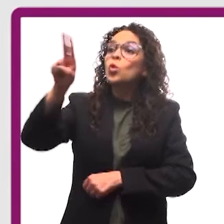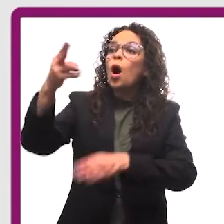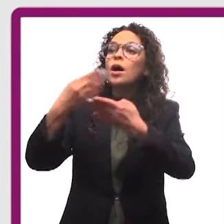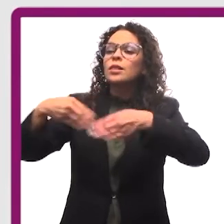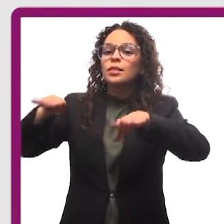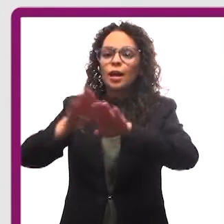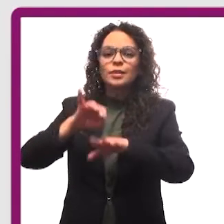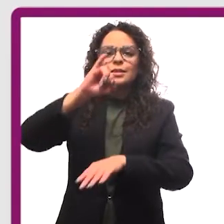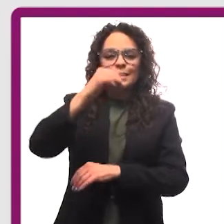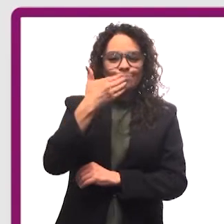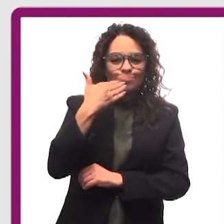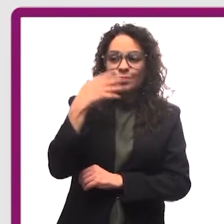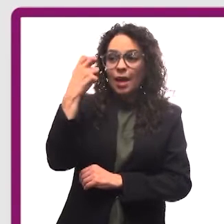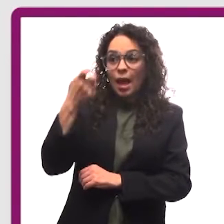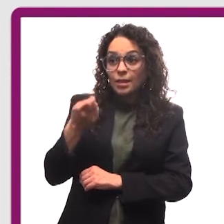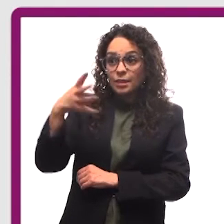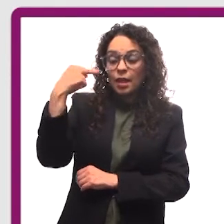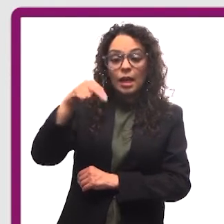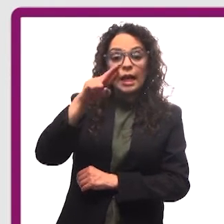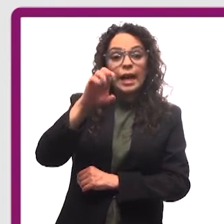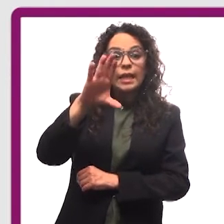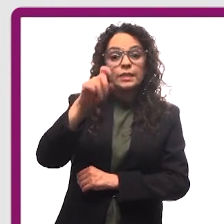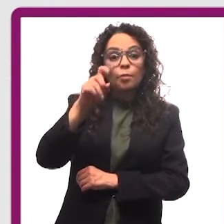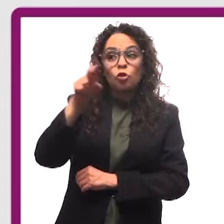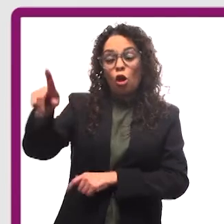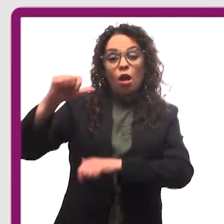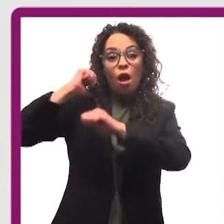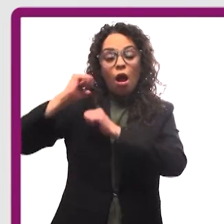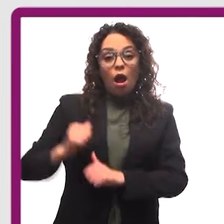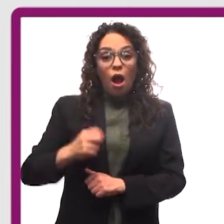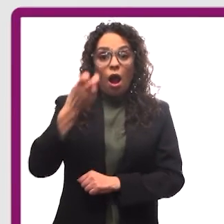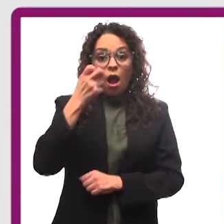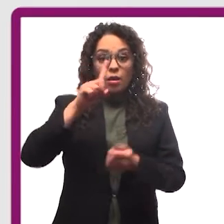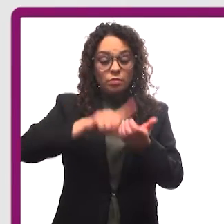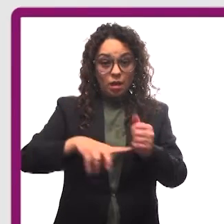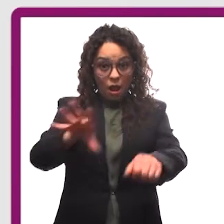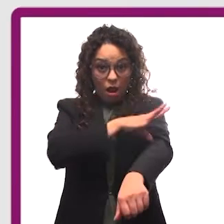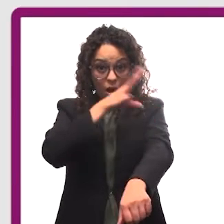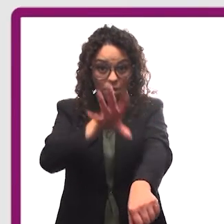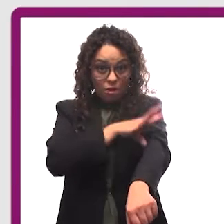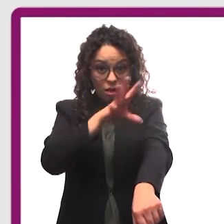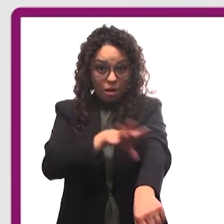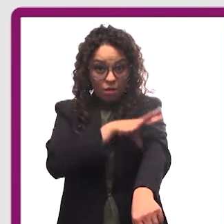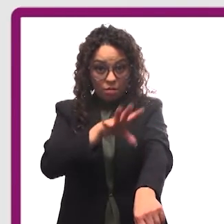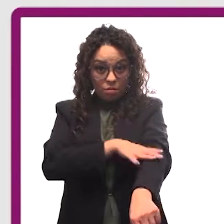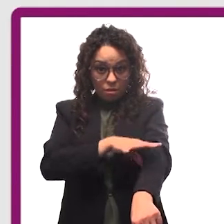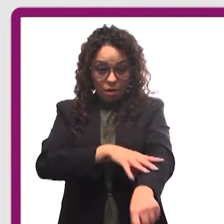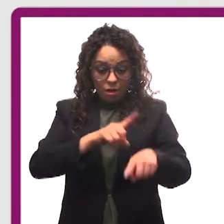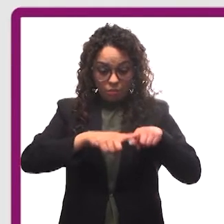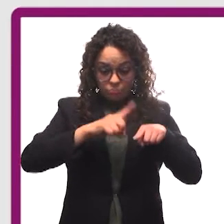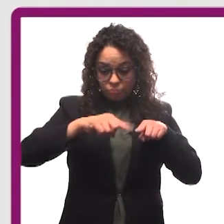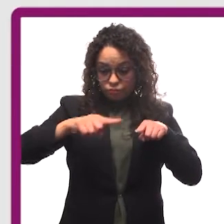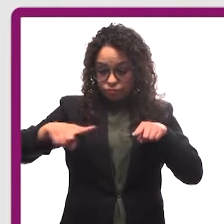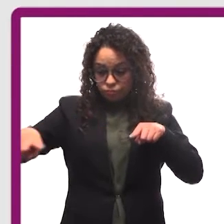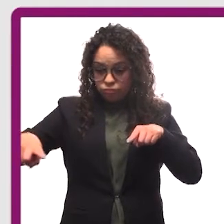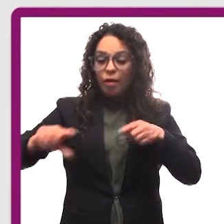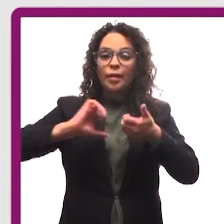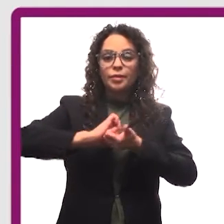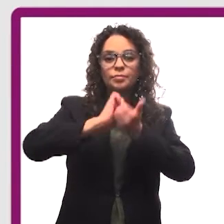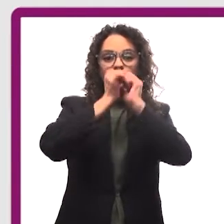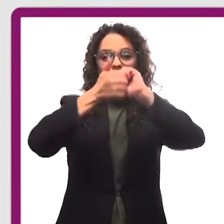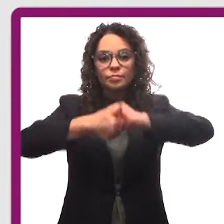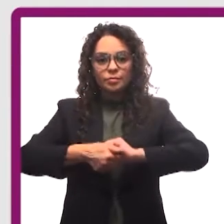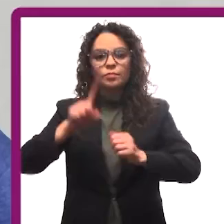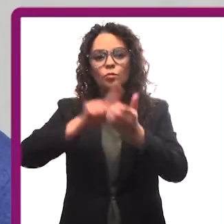aparato se le llama receptor. Es el encargado de convertir esa señal eléctrica, en este caso, en una interpretación de